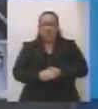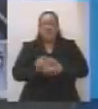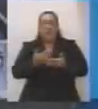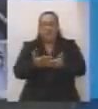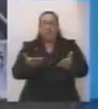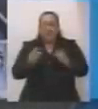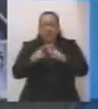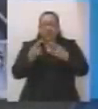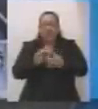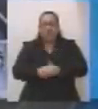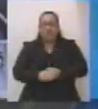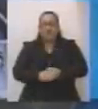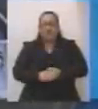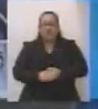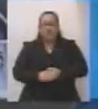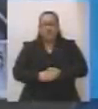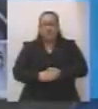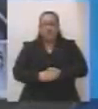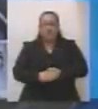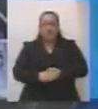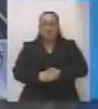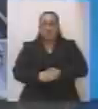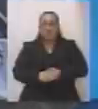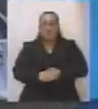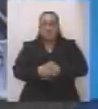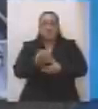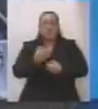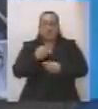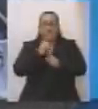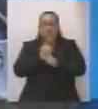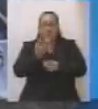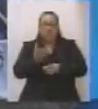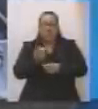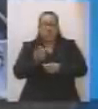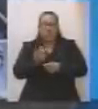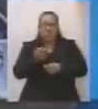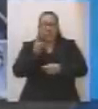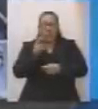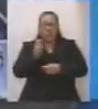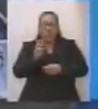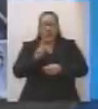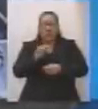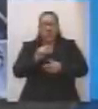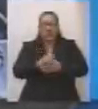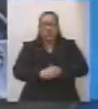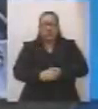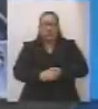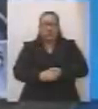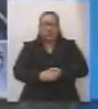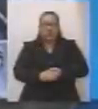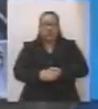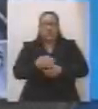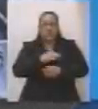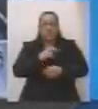anfitriona de este evento. Y quiero yo dirigirme al estimado profesor Erich Maskin.